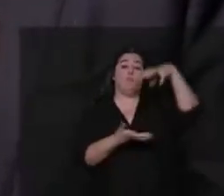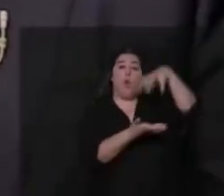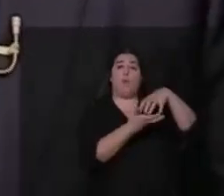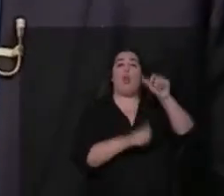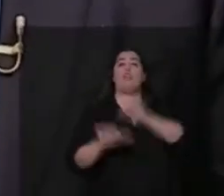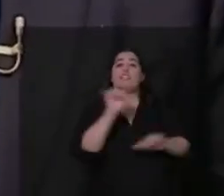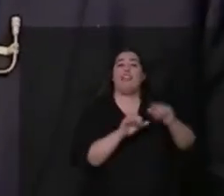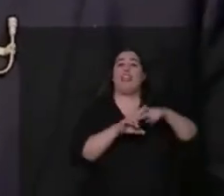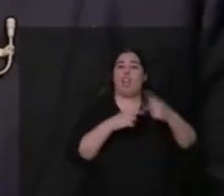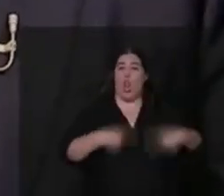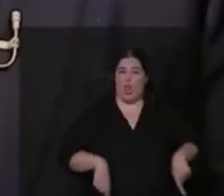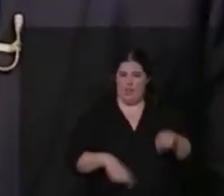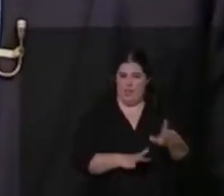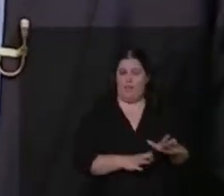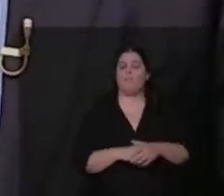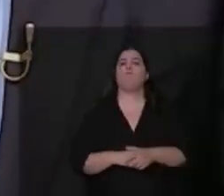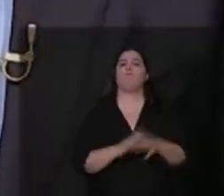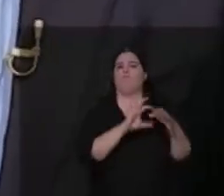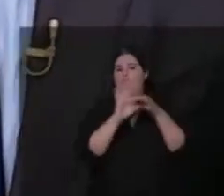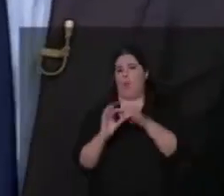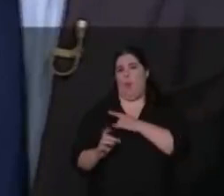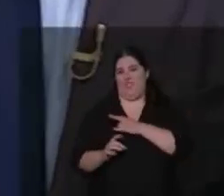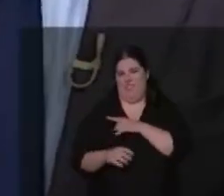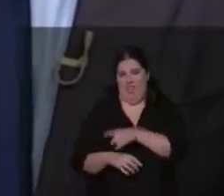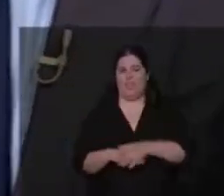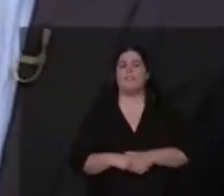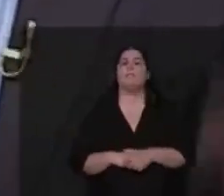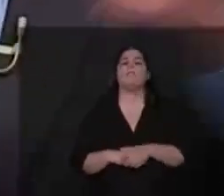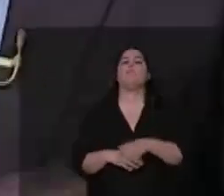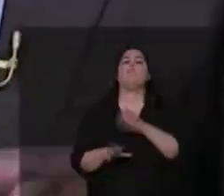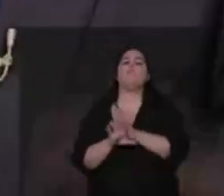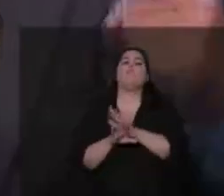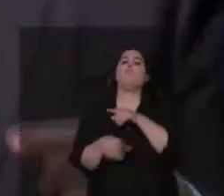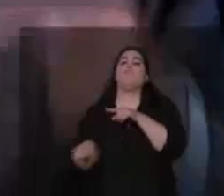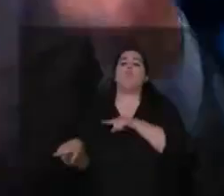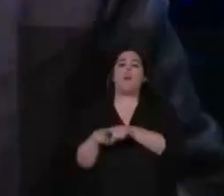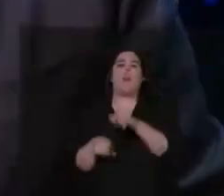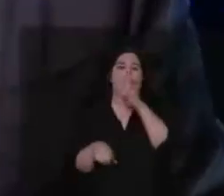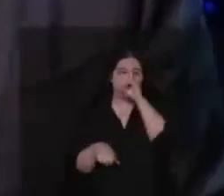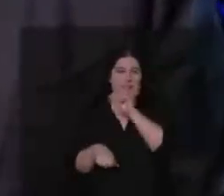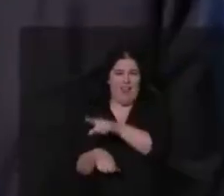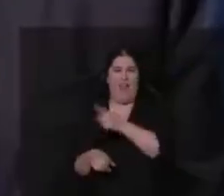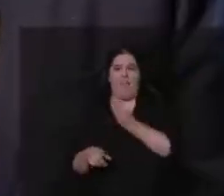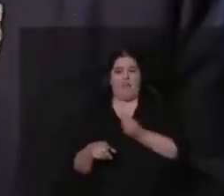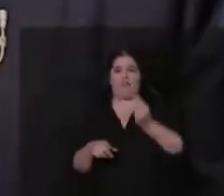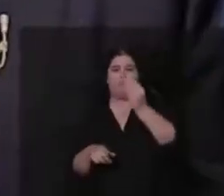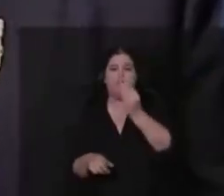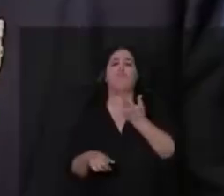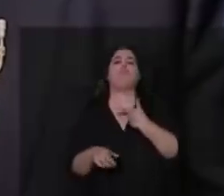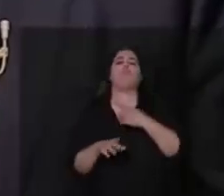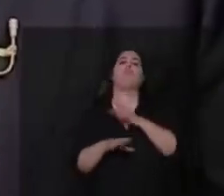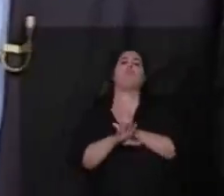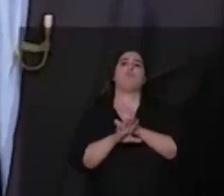tecnología. En materia de salud, además de la promoción de la carrera hospitalaria, además de la preparación de nuevo capital humano, porque